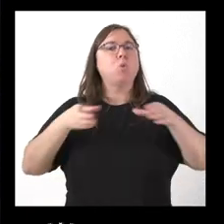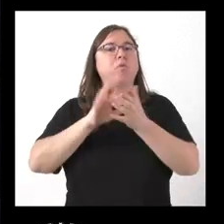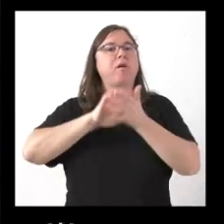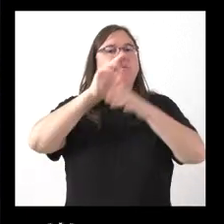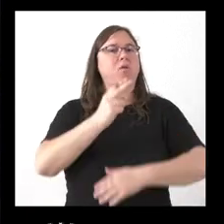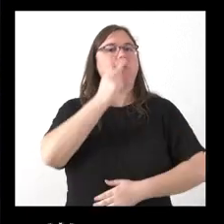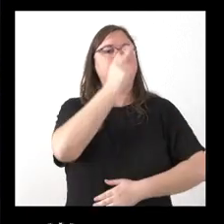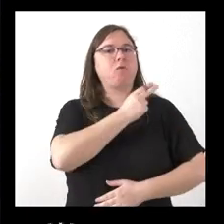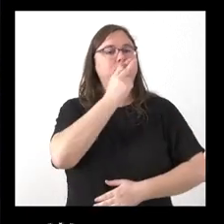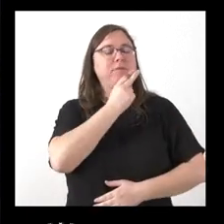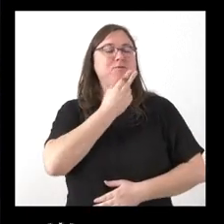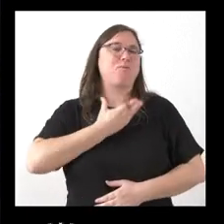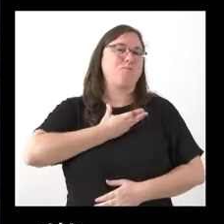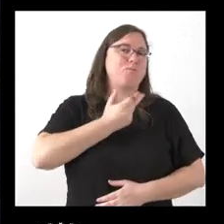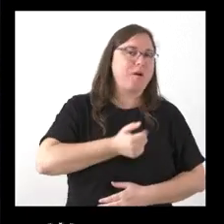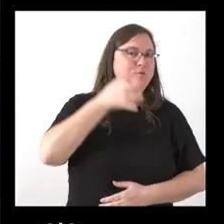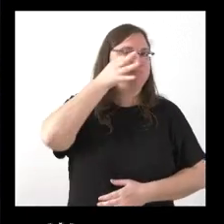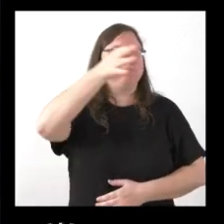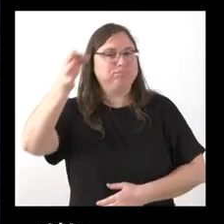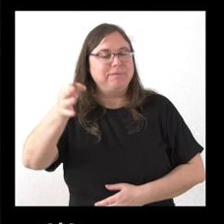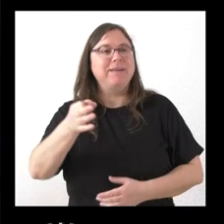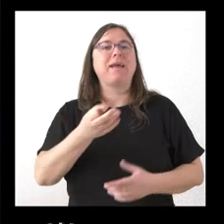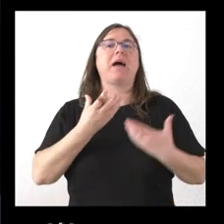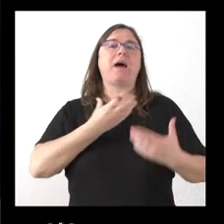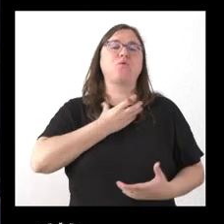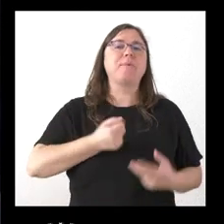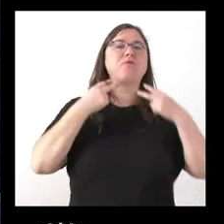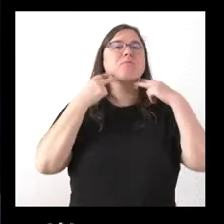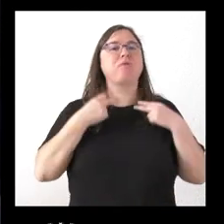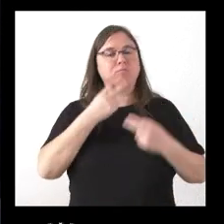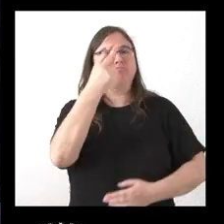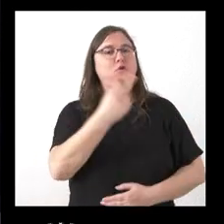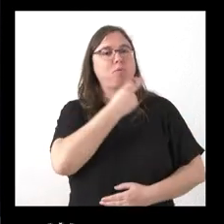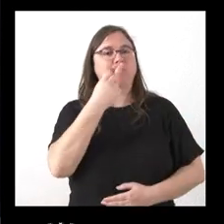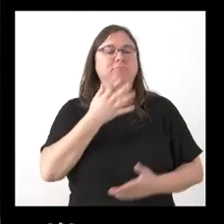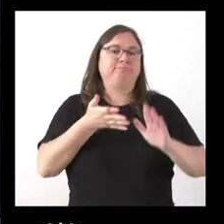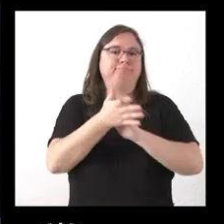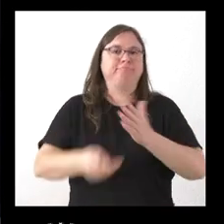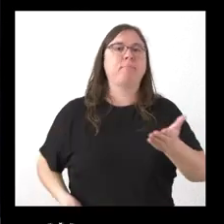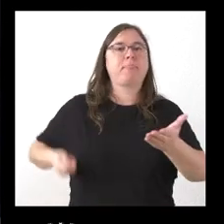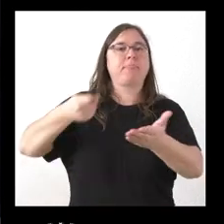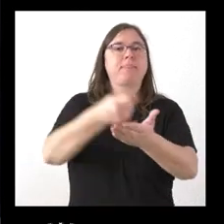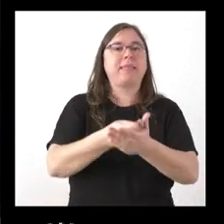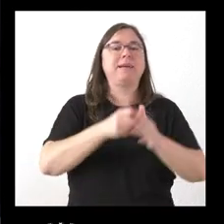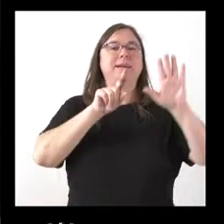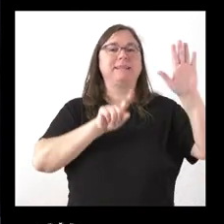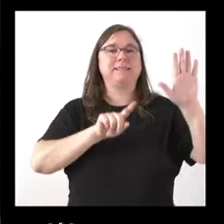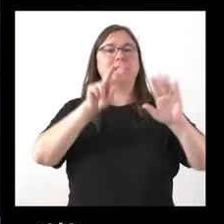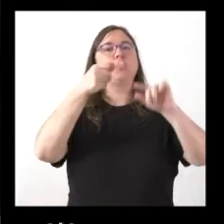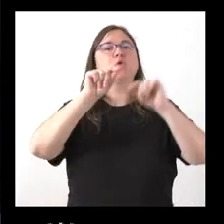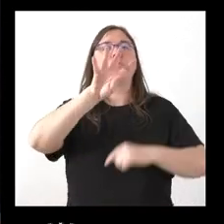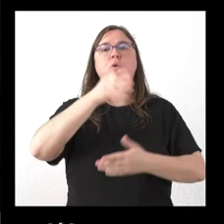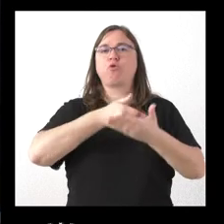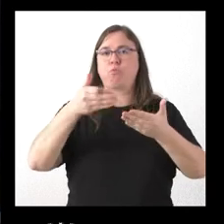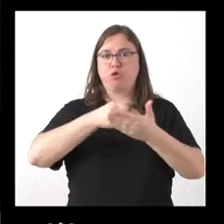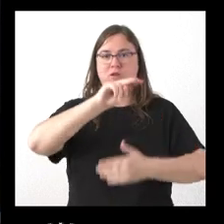León con el municipalismo el compromiso con nuestras entidades locales mediante la aportación de 62, 4